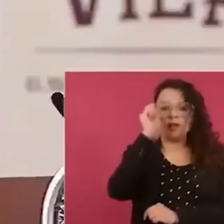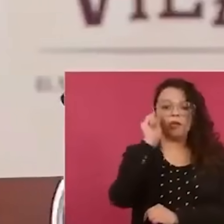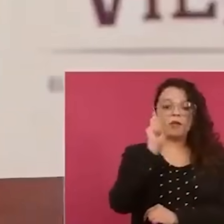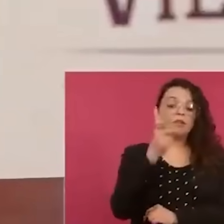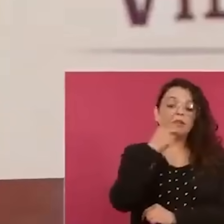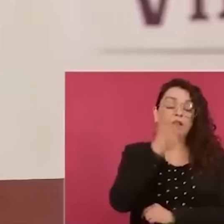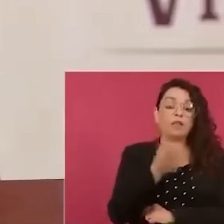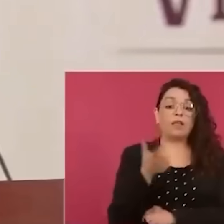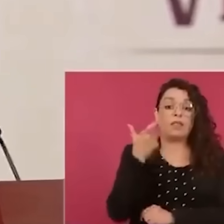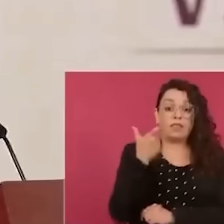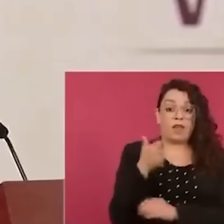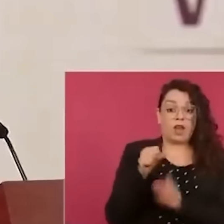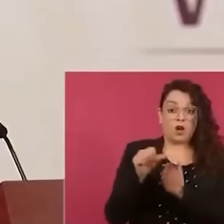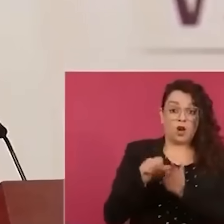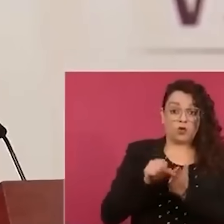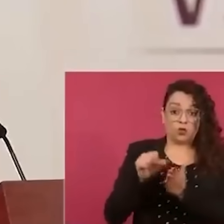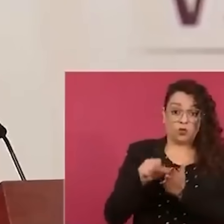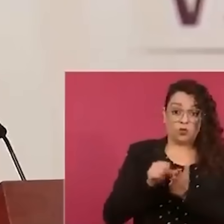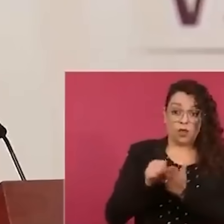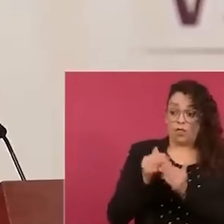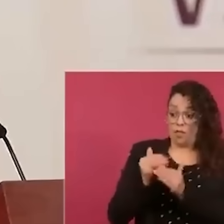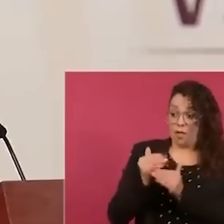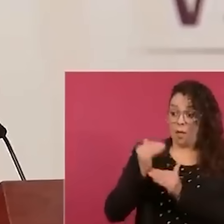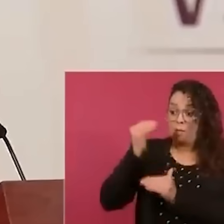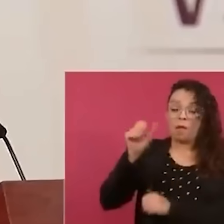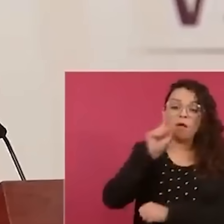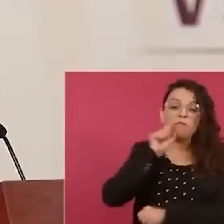incrementar la inflación.